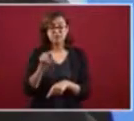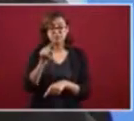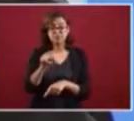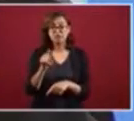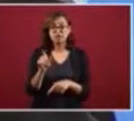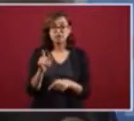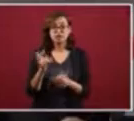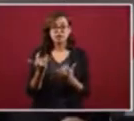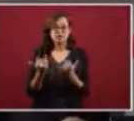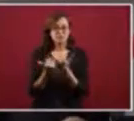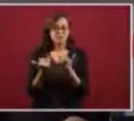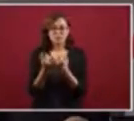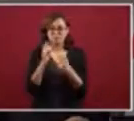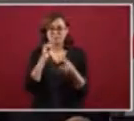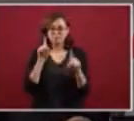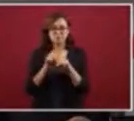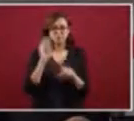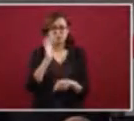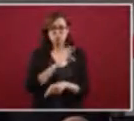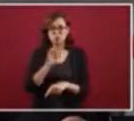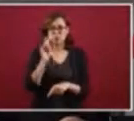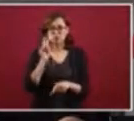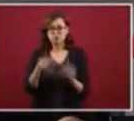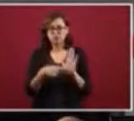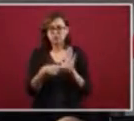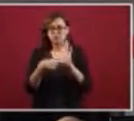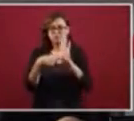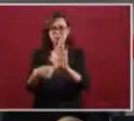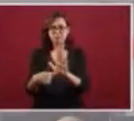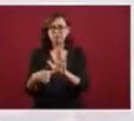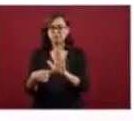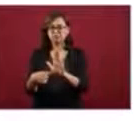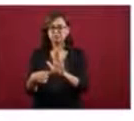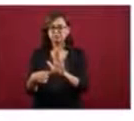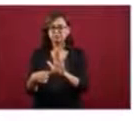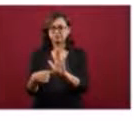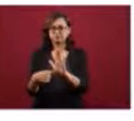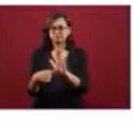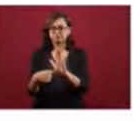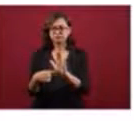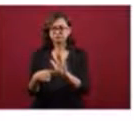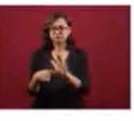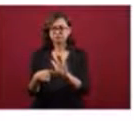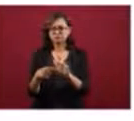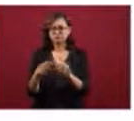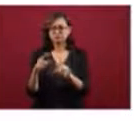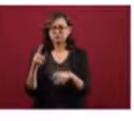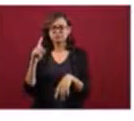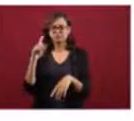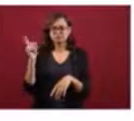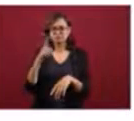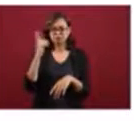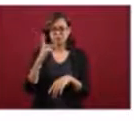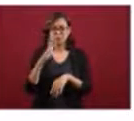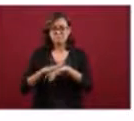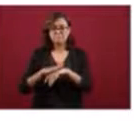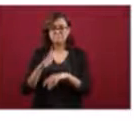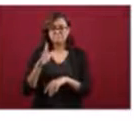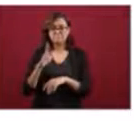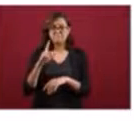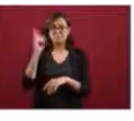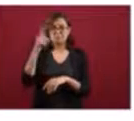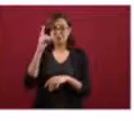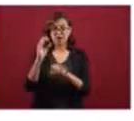lo que aquí se está mostrando que ocurrió en el hangar. Tanto las palas del rotor principal como del rotor de